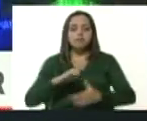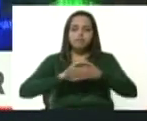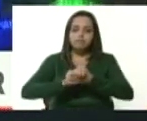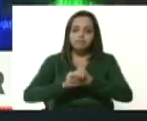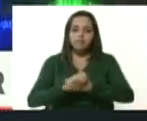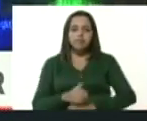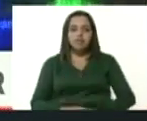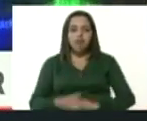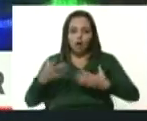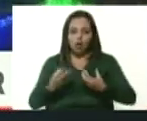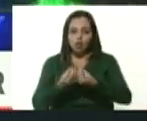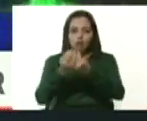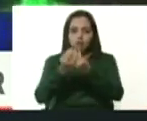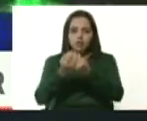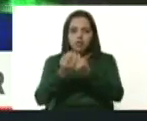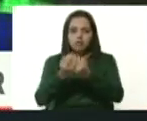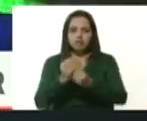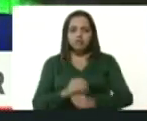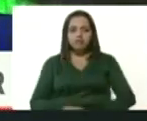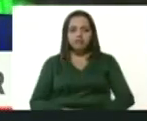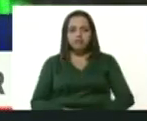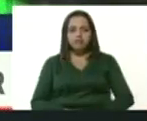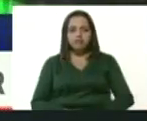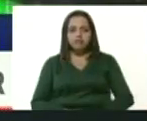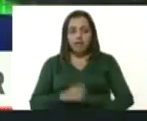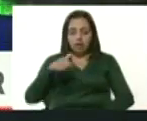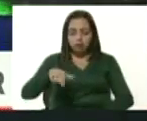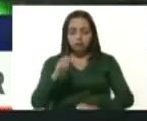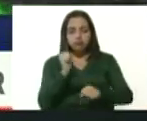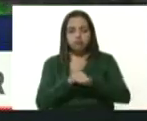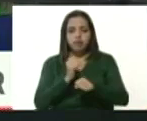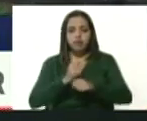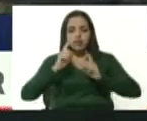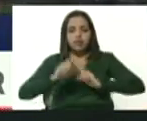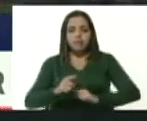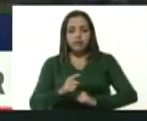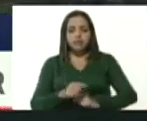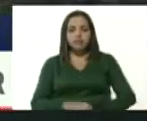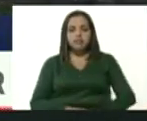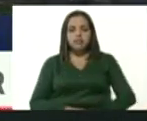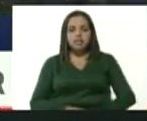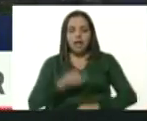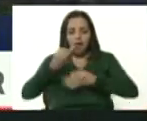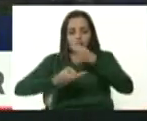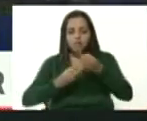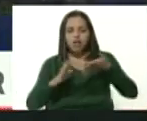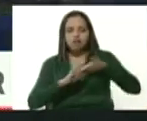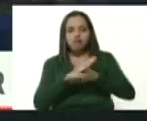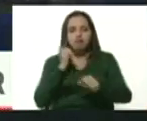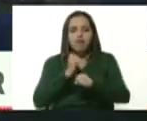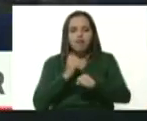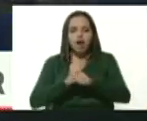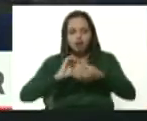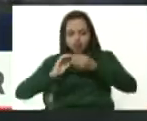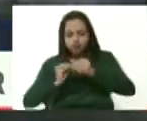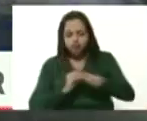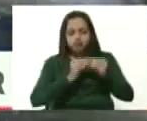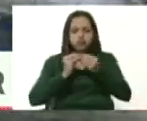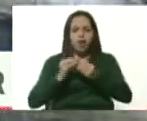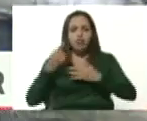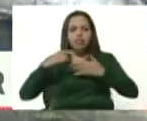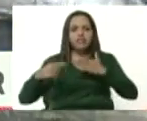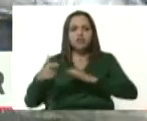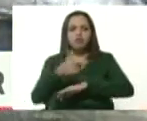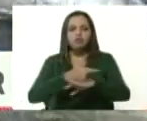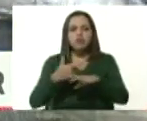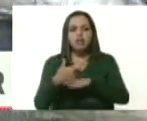el acompañamiento directo. Y esta obra además traduce el trabajo que vienen realizando los gobernadores